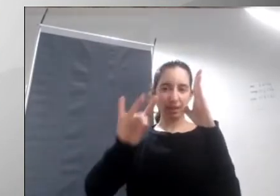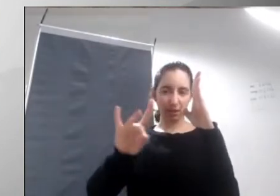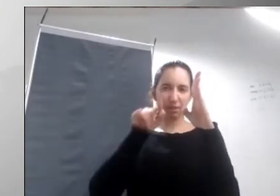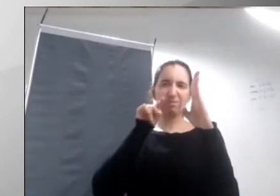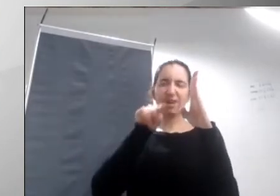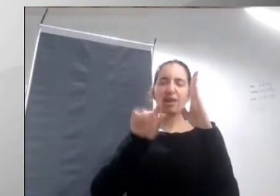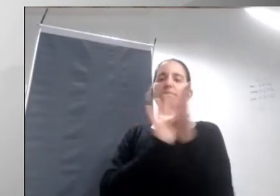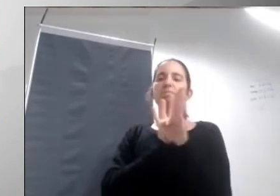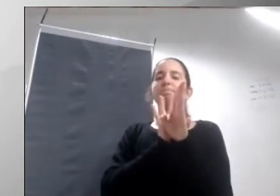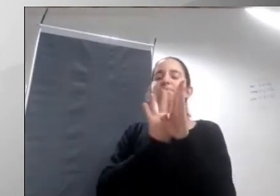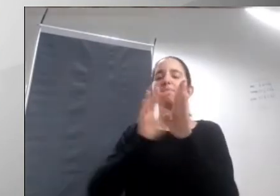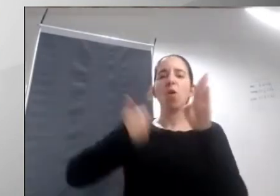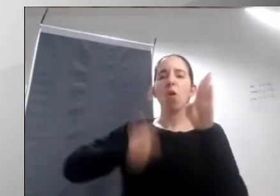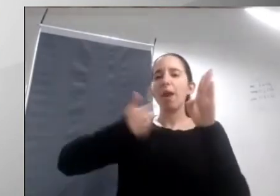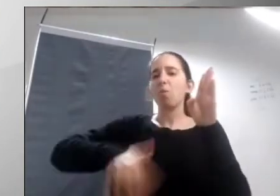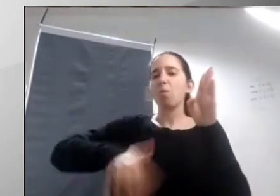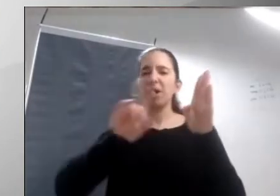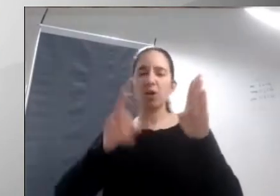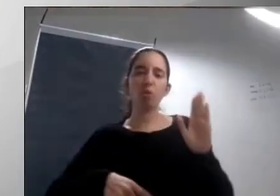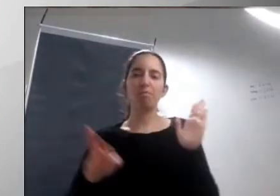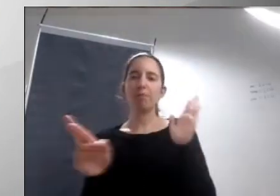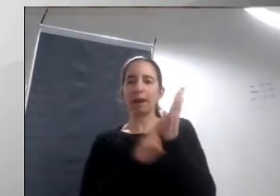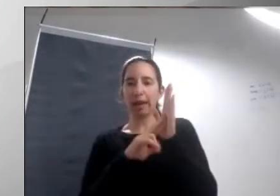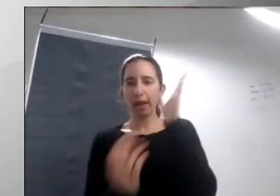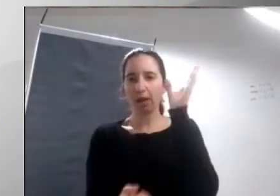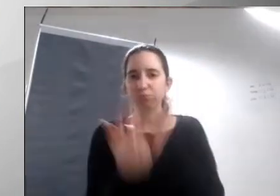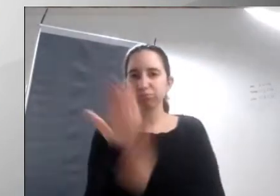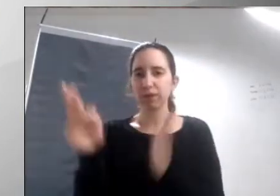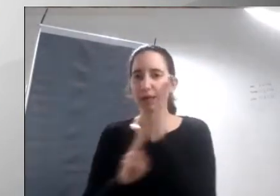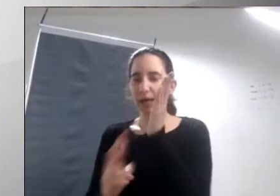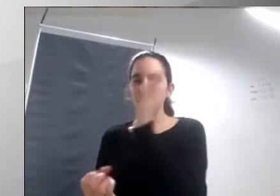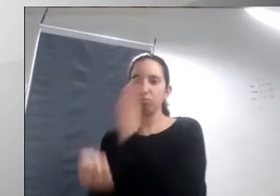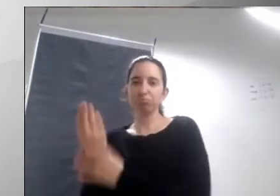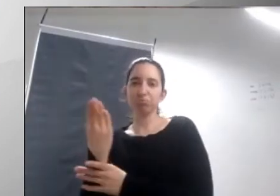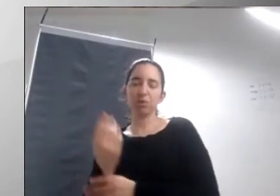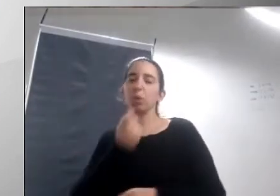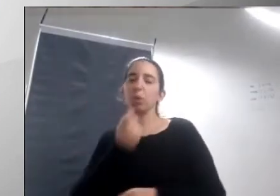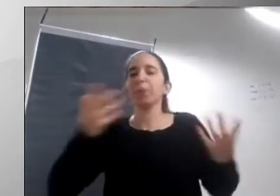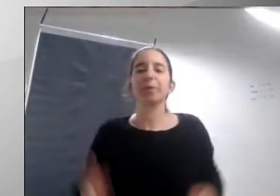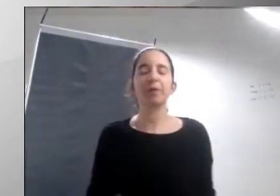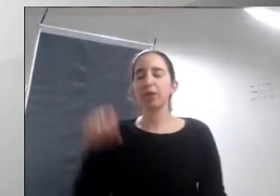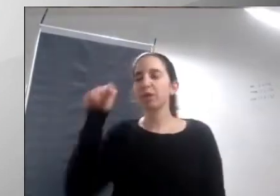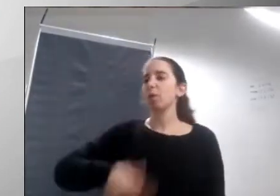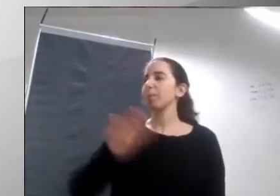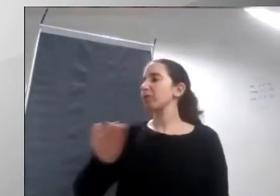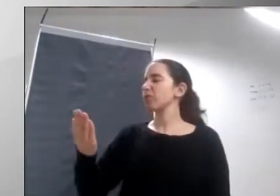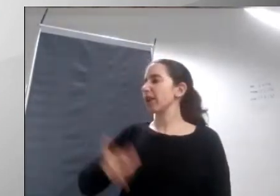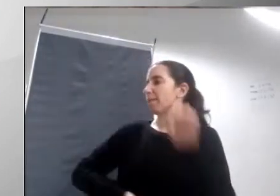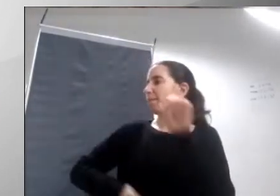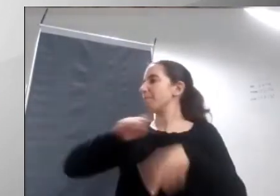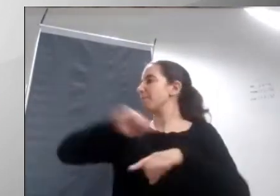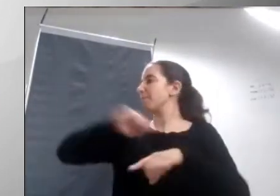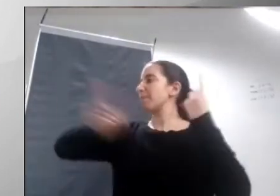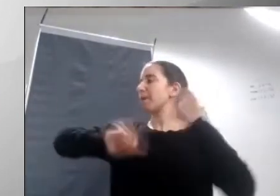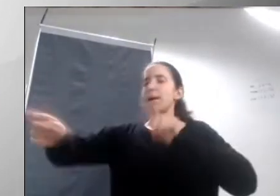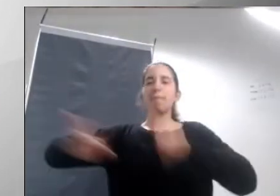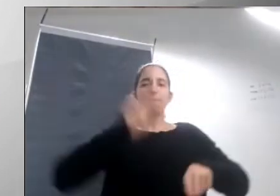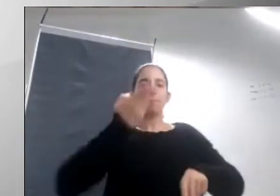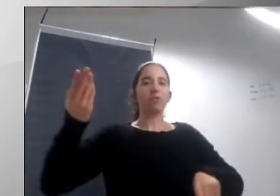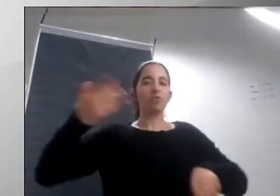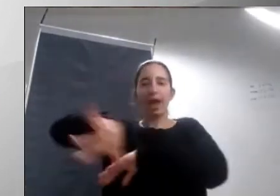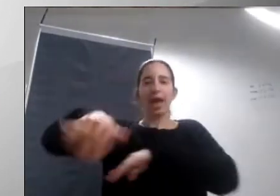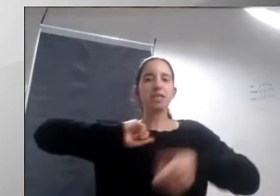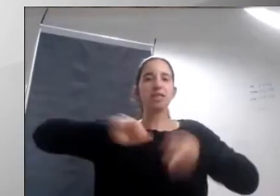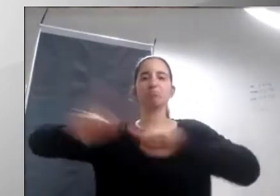grupo que está escuchando en este momento se ponga a saltar y salga corriendo a la calle y mate gente, van a ser una anomalía, pero